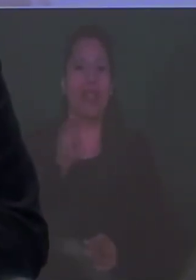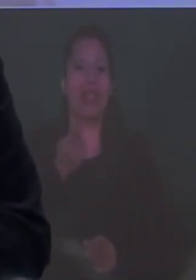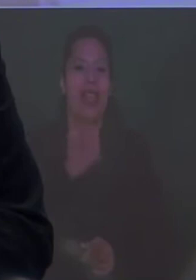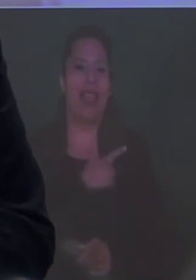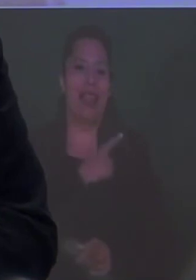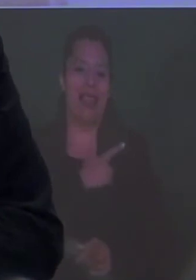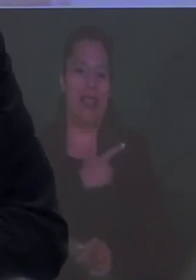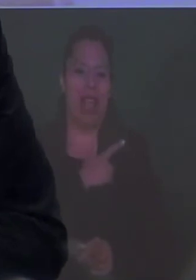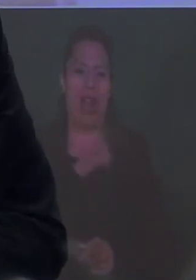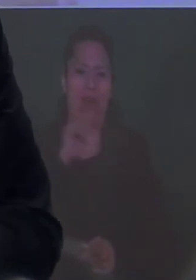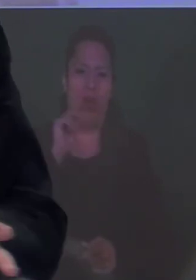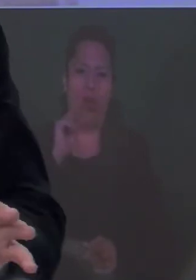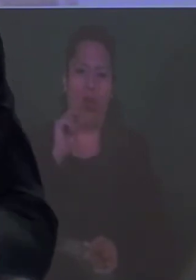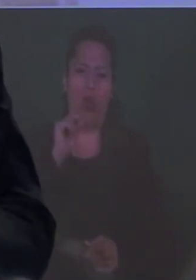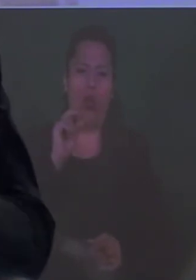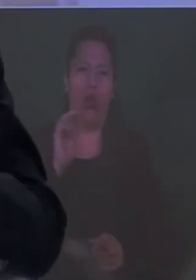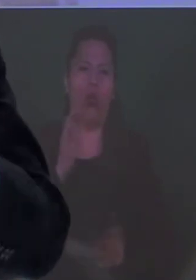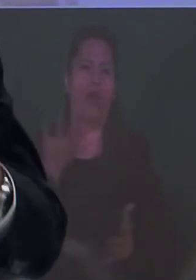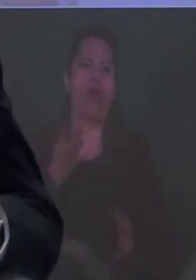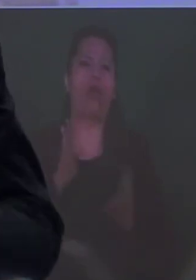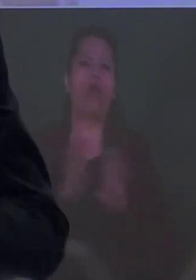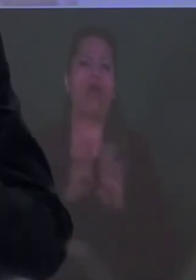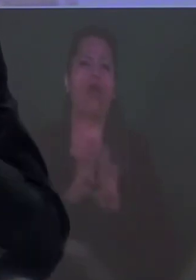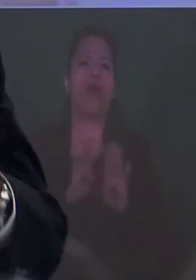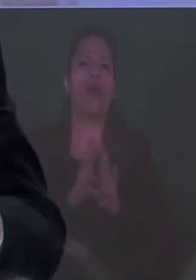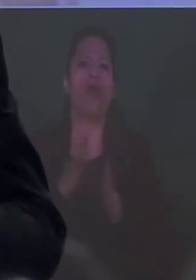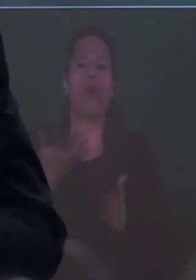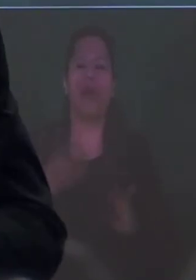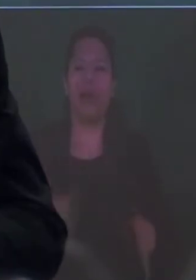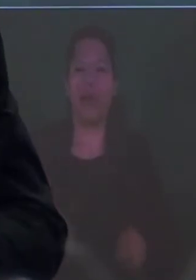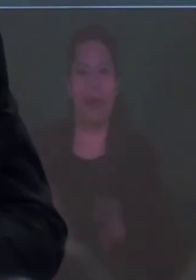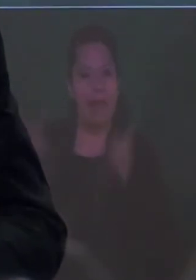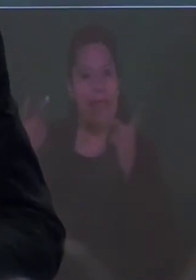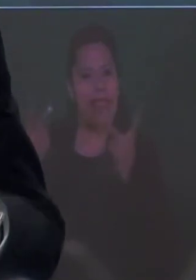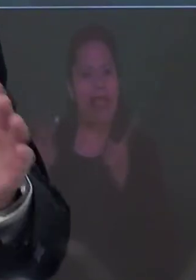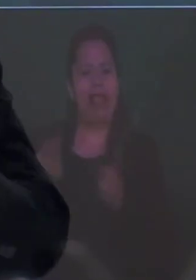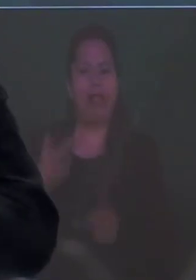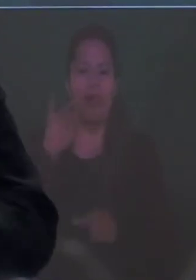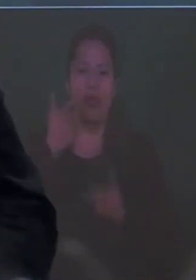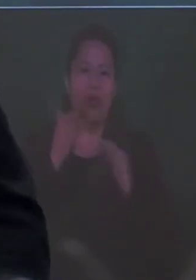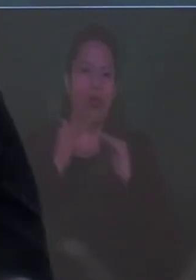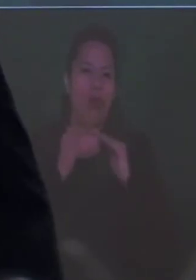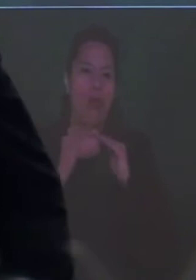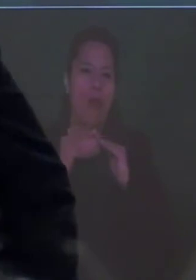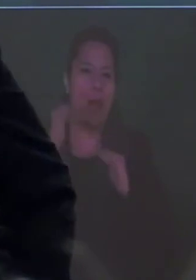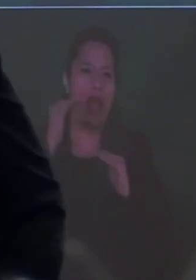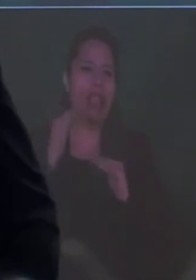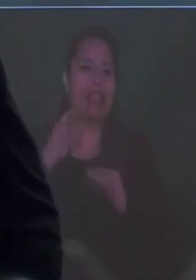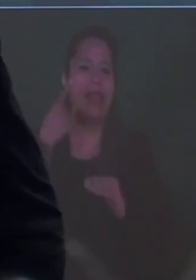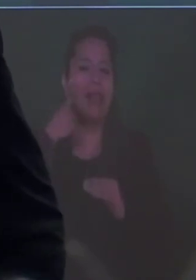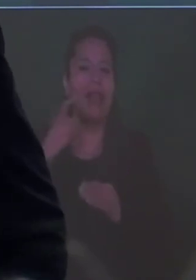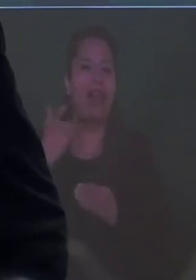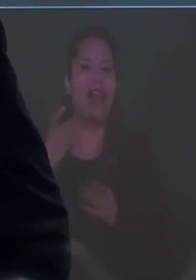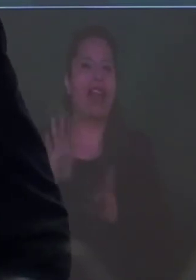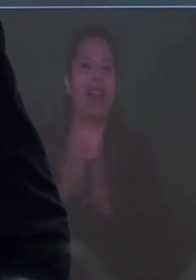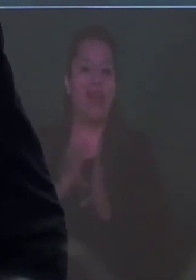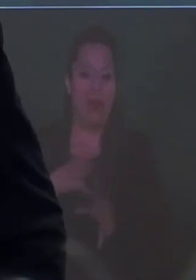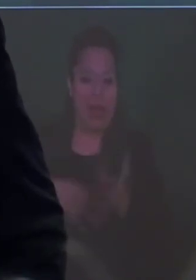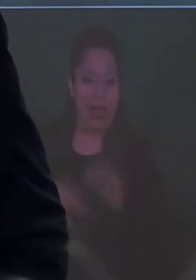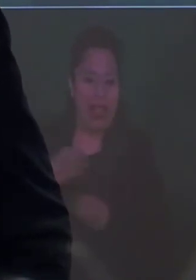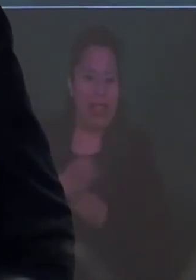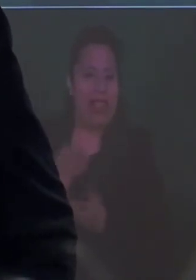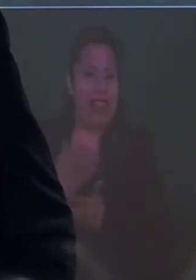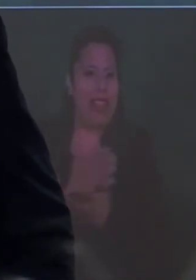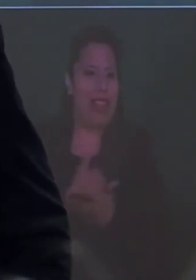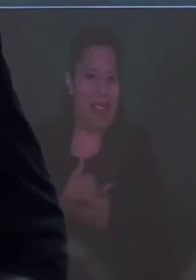avalancha en torno a las elecciones 2024 lo estaremos viendo en los próximos días y seguro nos hará perder de vista